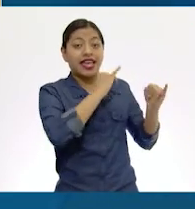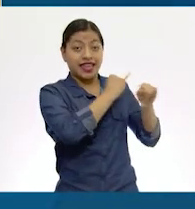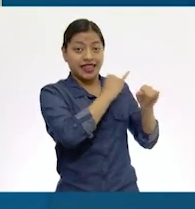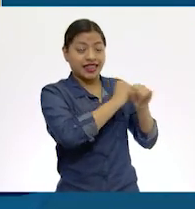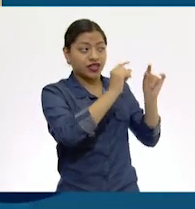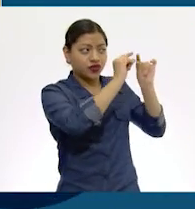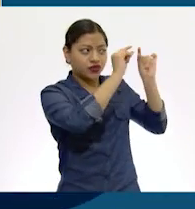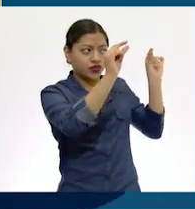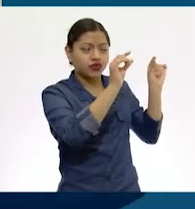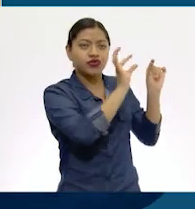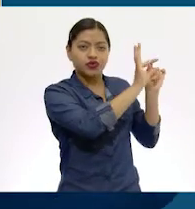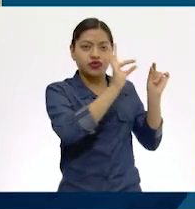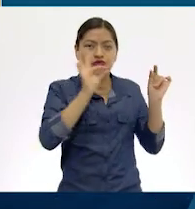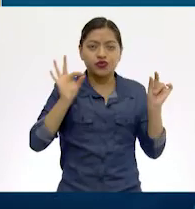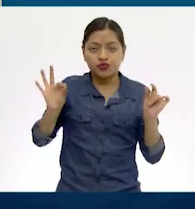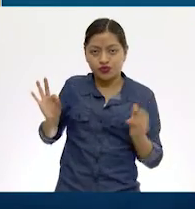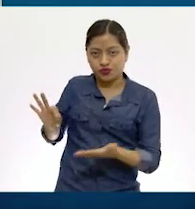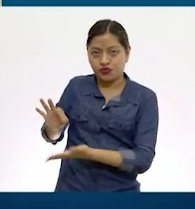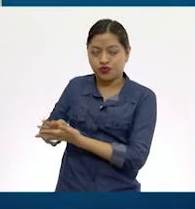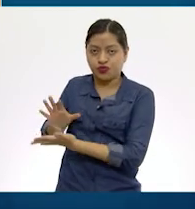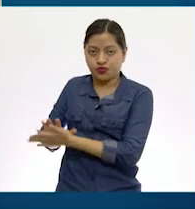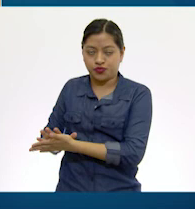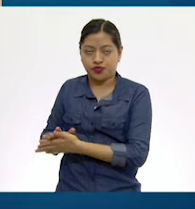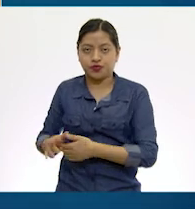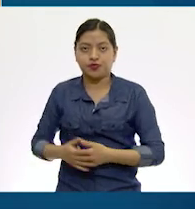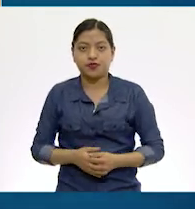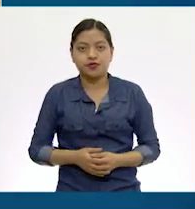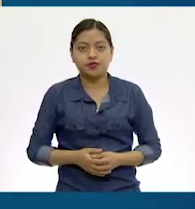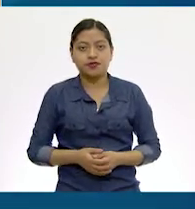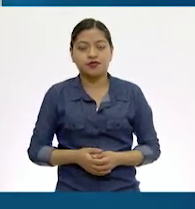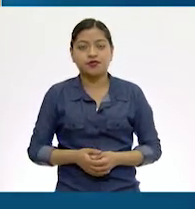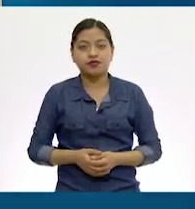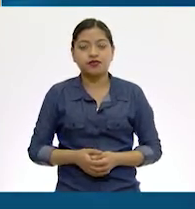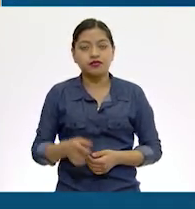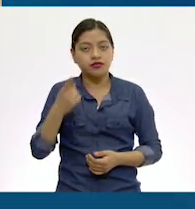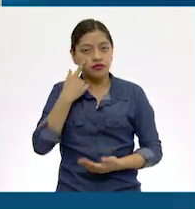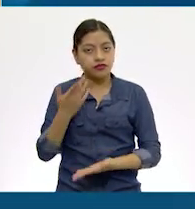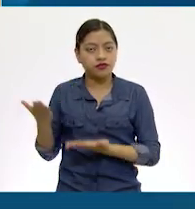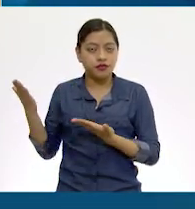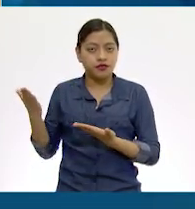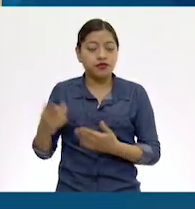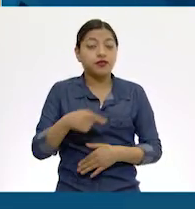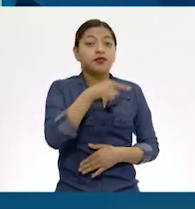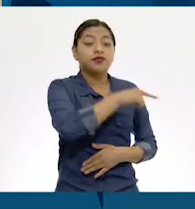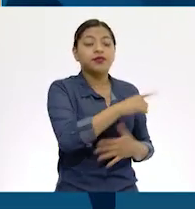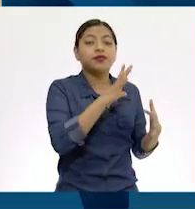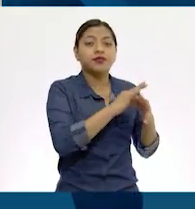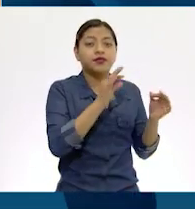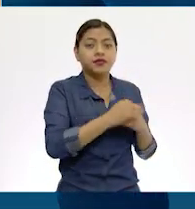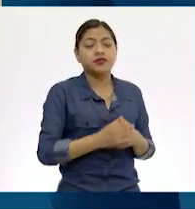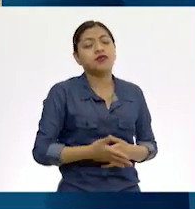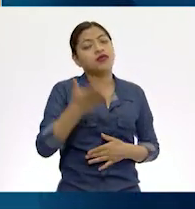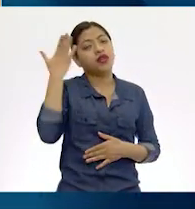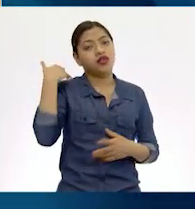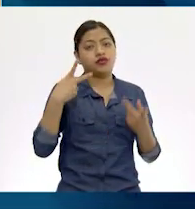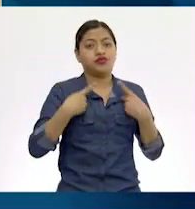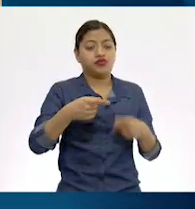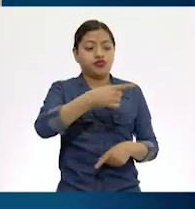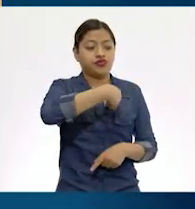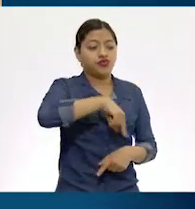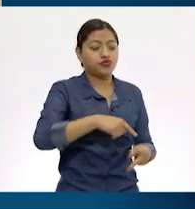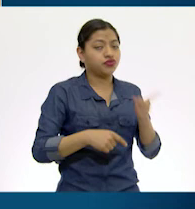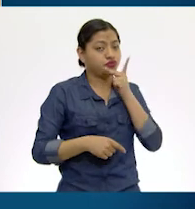textual. Muy bien. Las sociedades mesoamericanas en sus vocabularios no contaban con las palabras